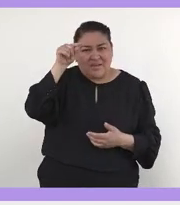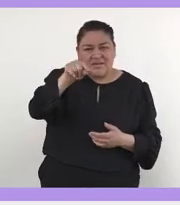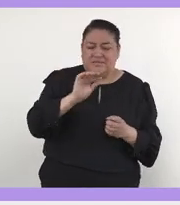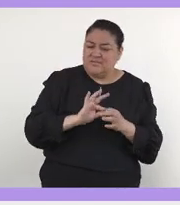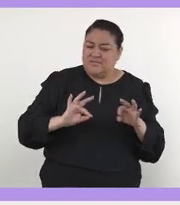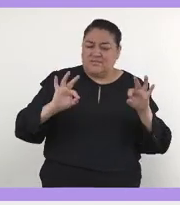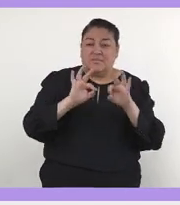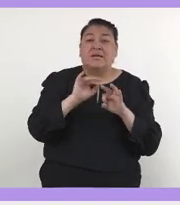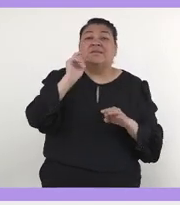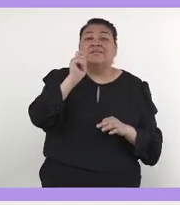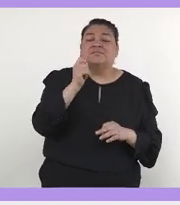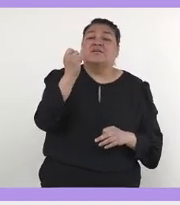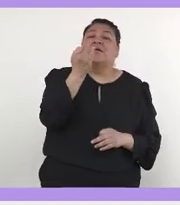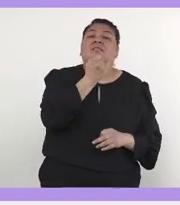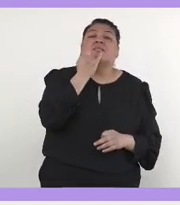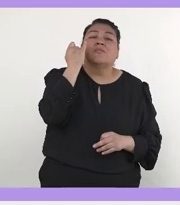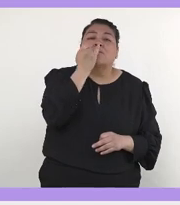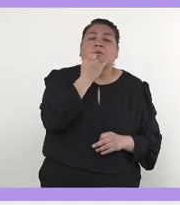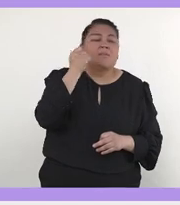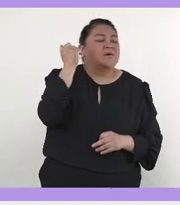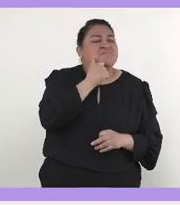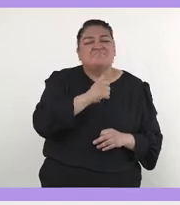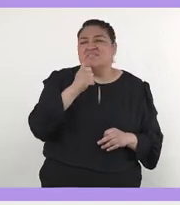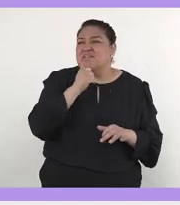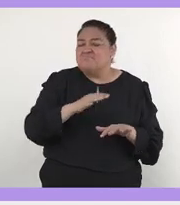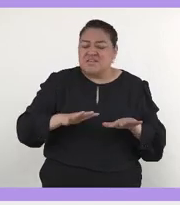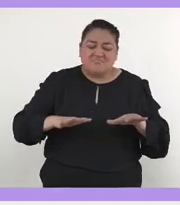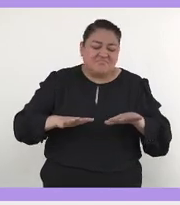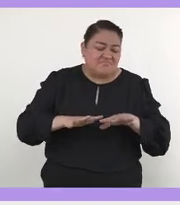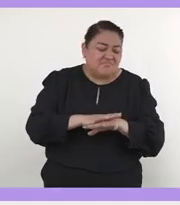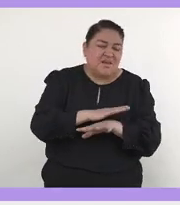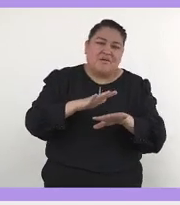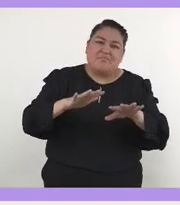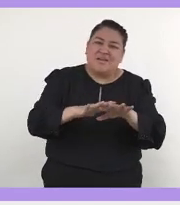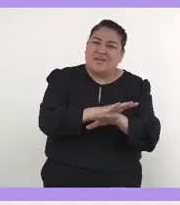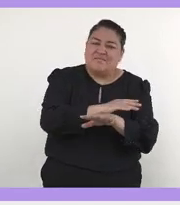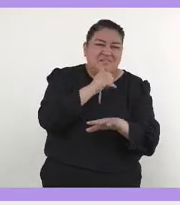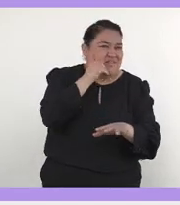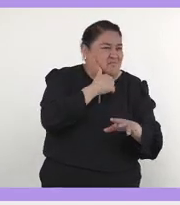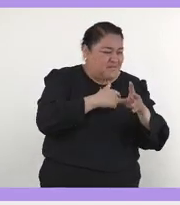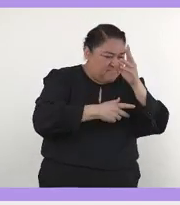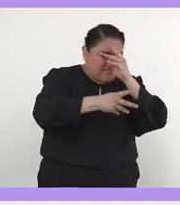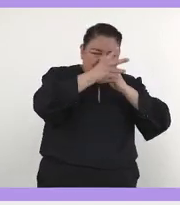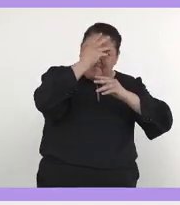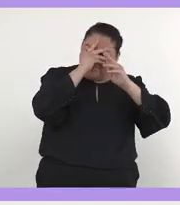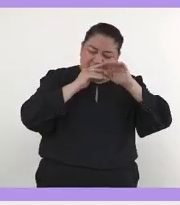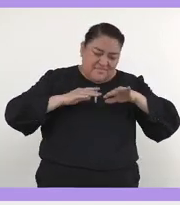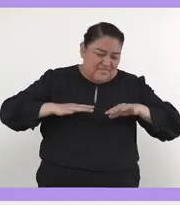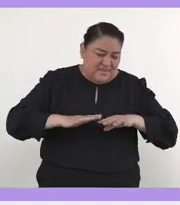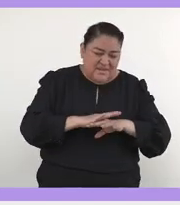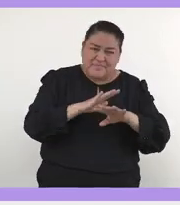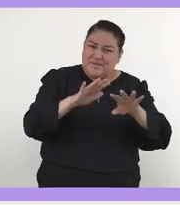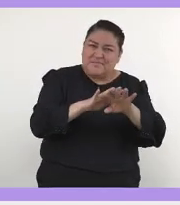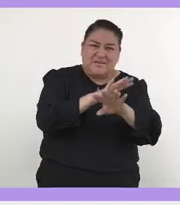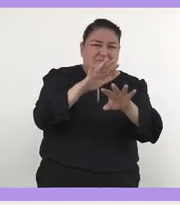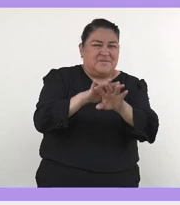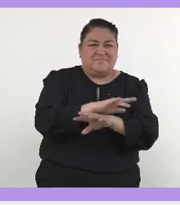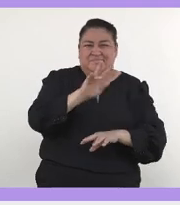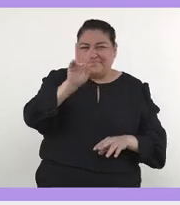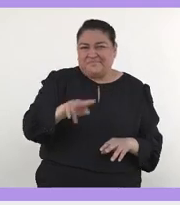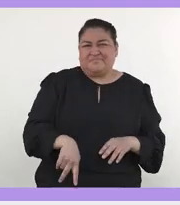entender que la lengua sigue cambiando todo el tiempo y que hay que aprender tanto tantísimo de la lengua todo el tiempo no sé